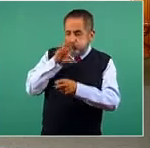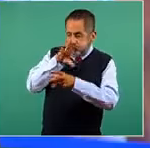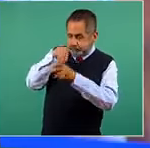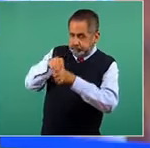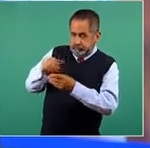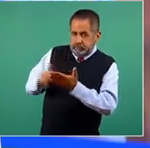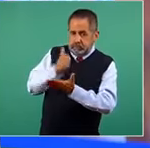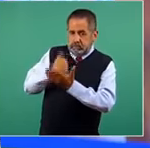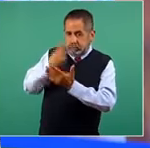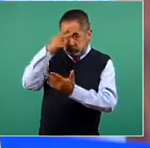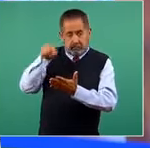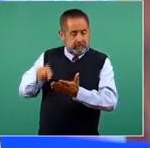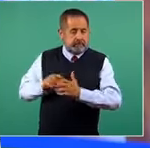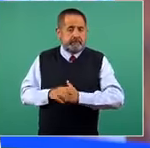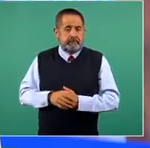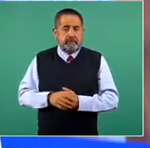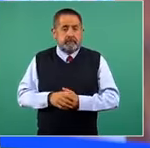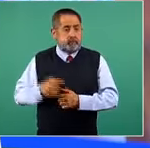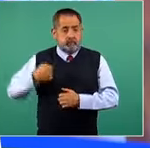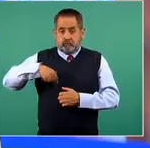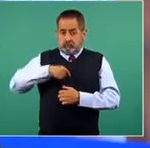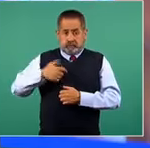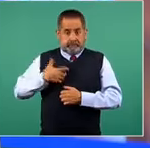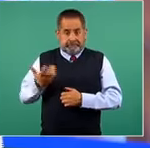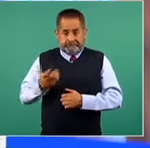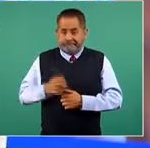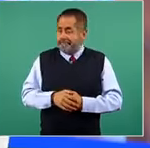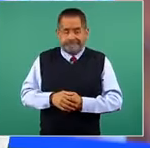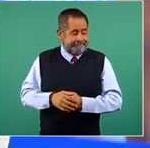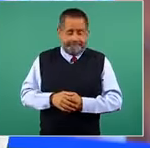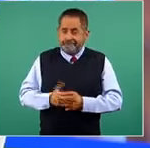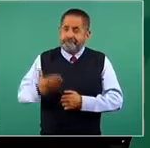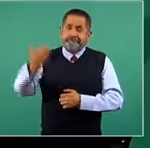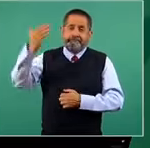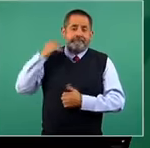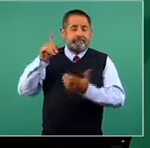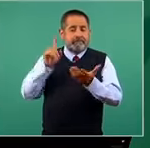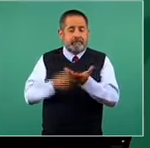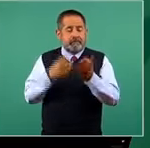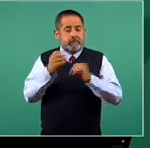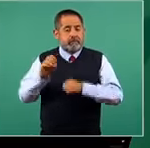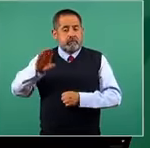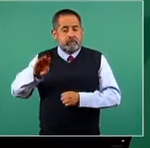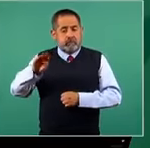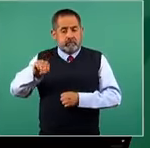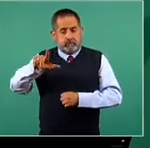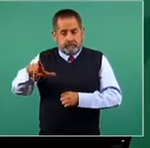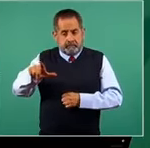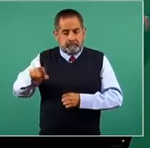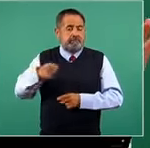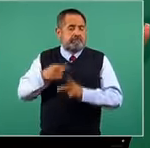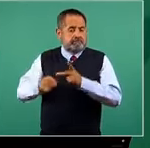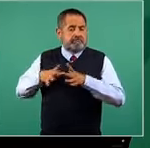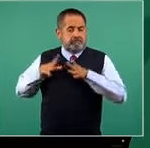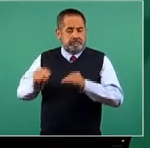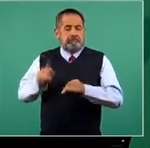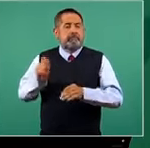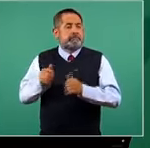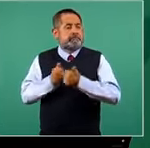México. Y esto no es algo que hayamos hecho nosotros, eso se hizo en 1997, cuando se